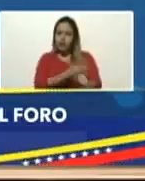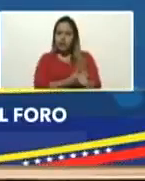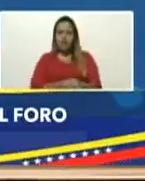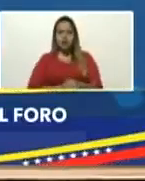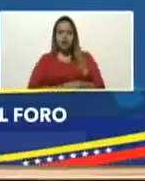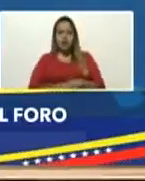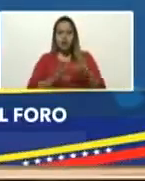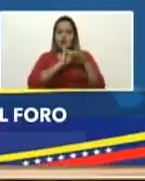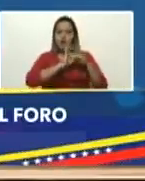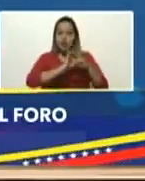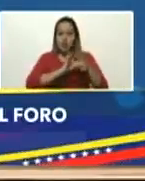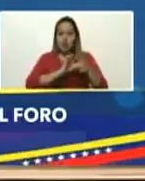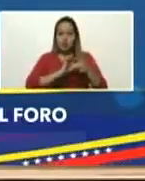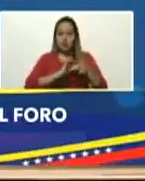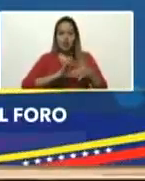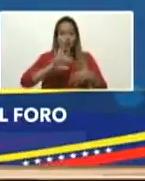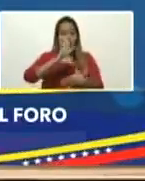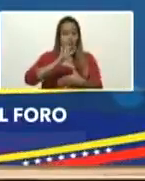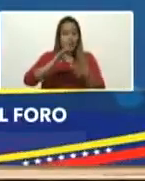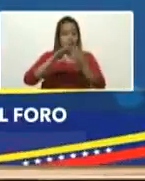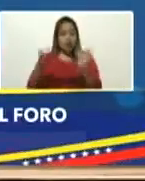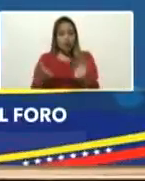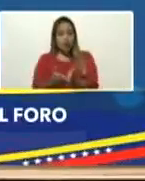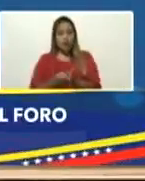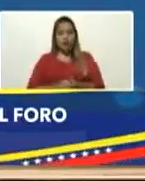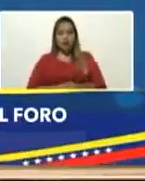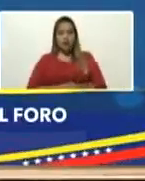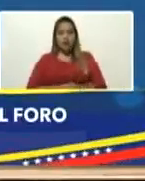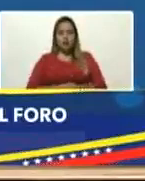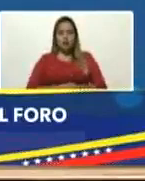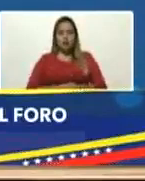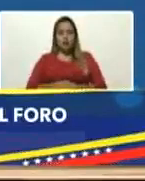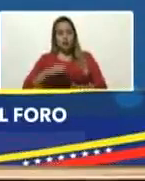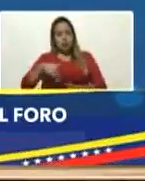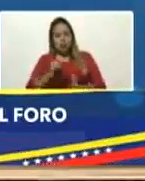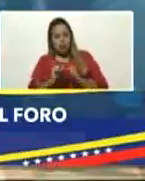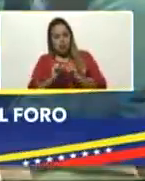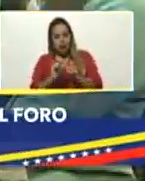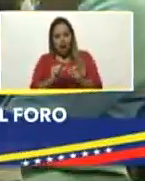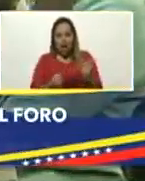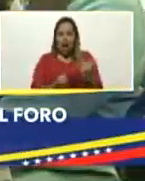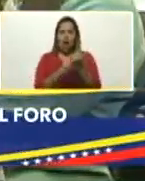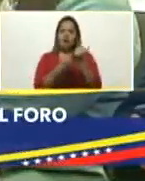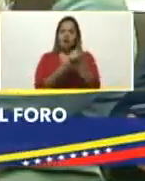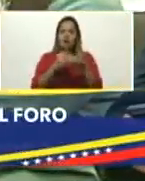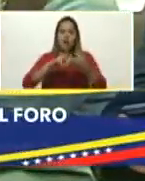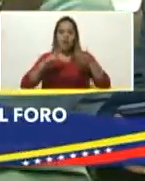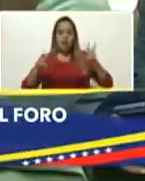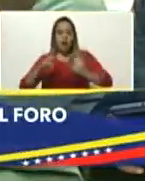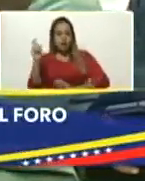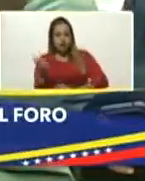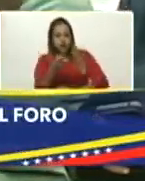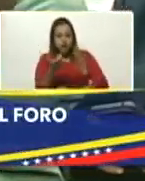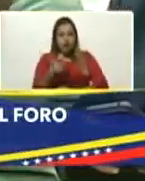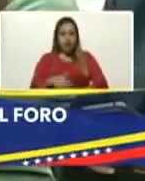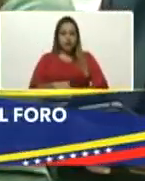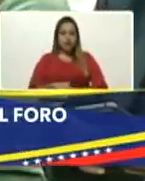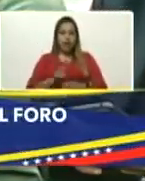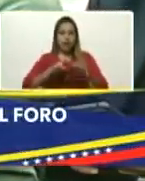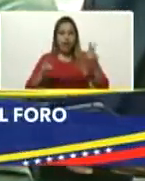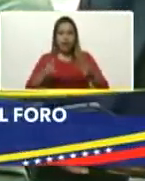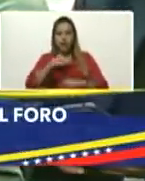la unidad continental y mundial para seguir apostando por la paz de